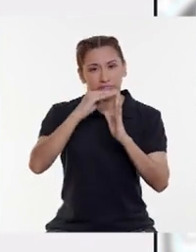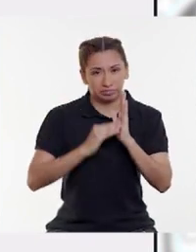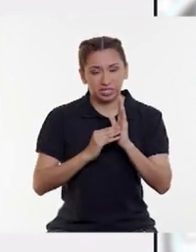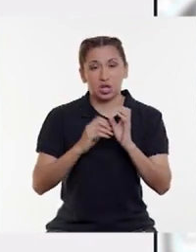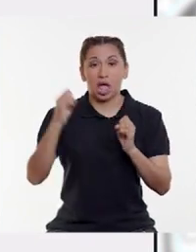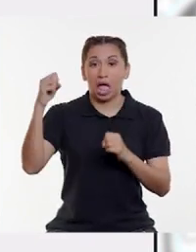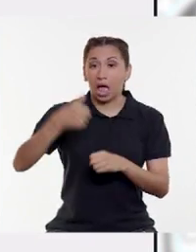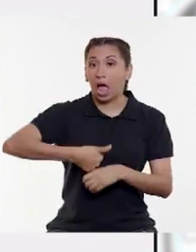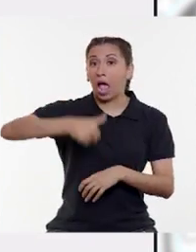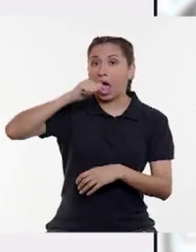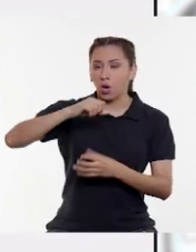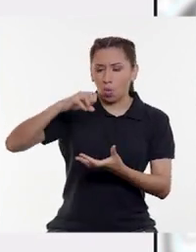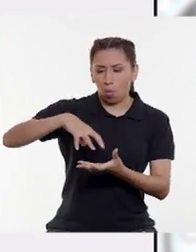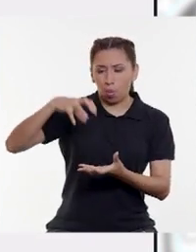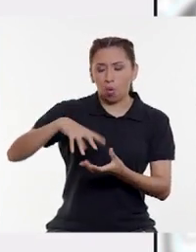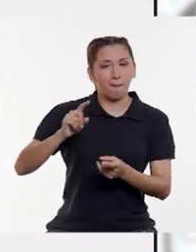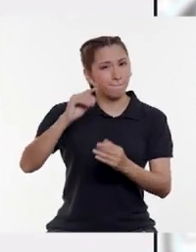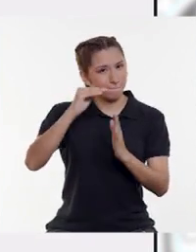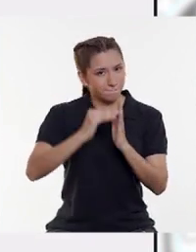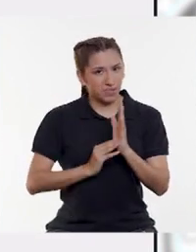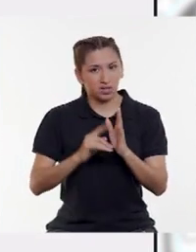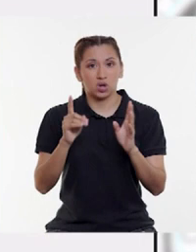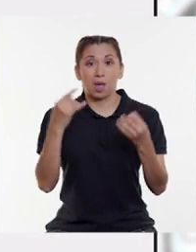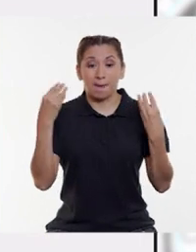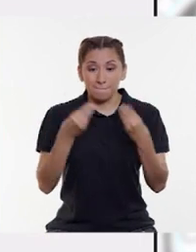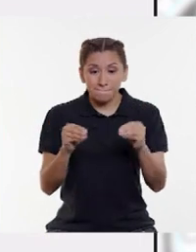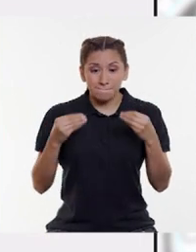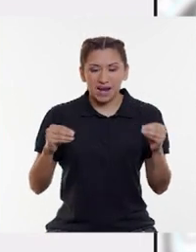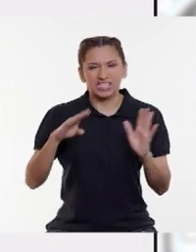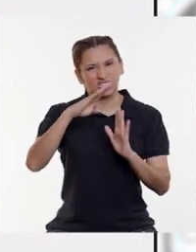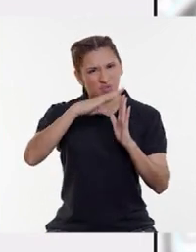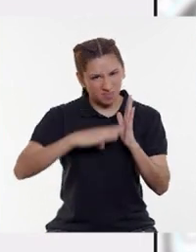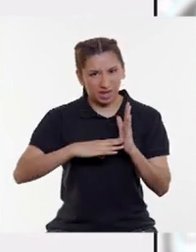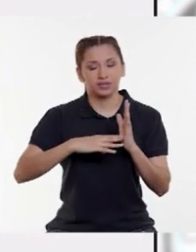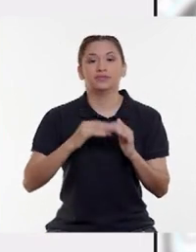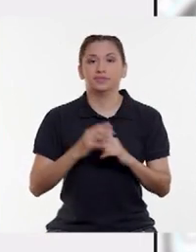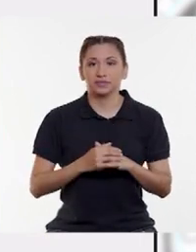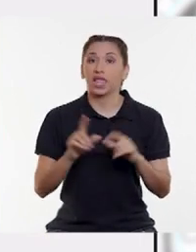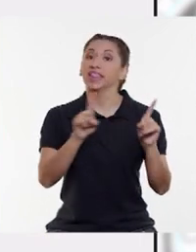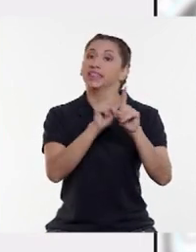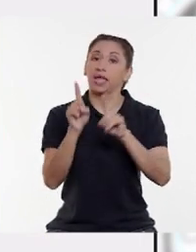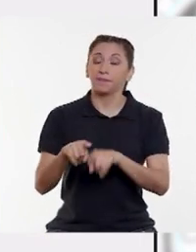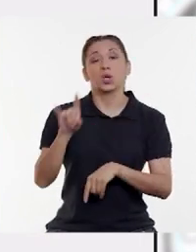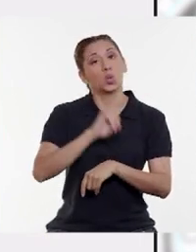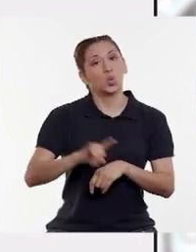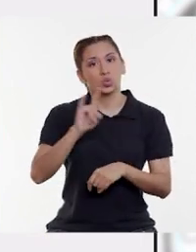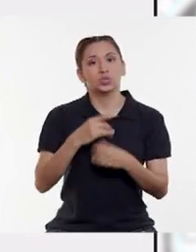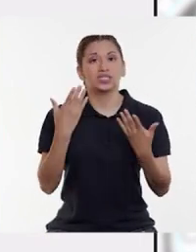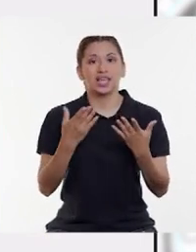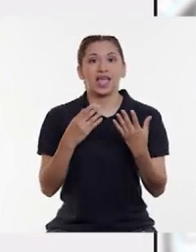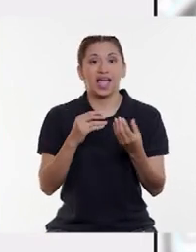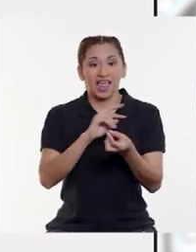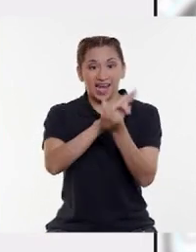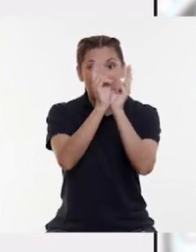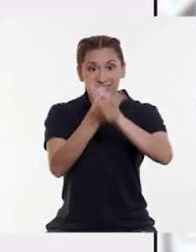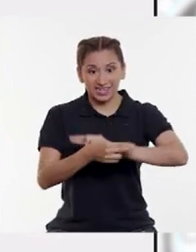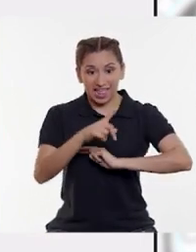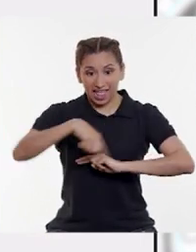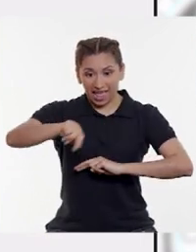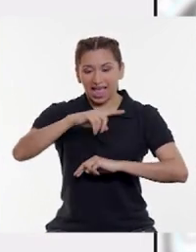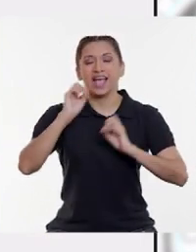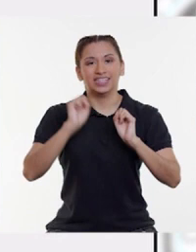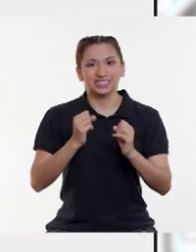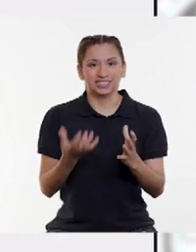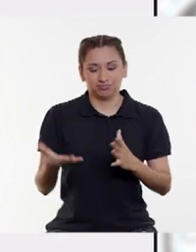agua, evitar o disminuir el uso de plásticos. También utilizar productos con materiales